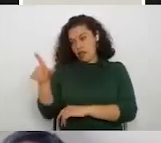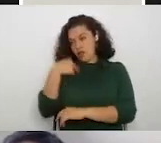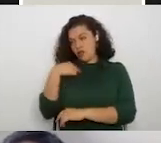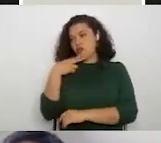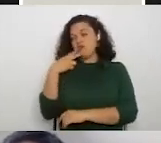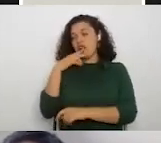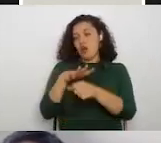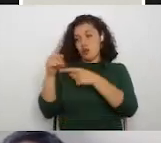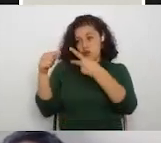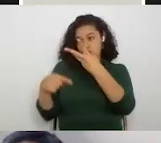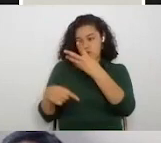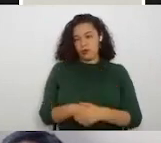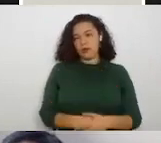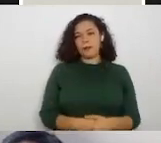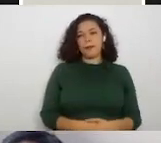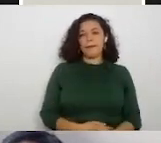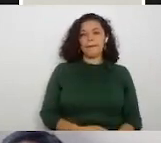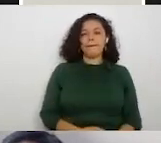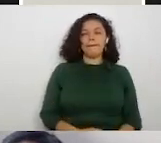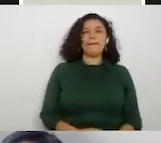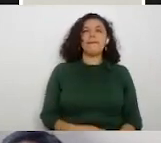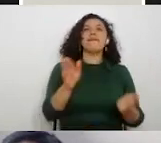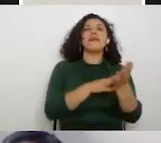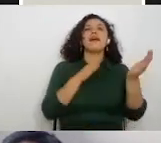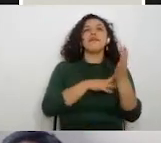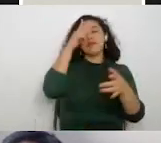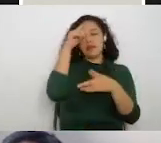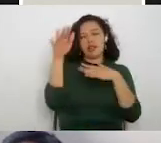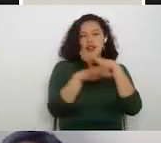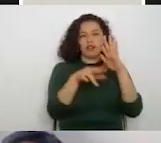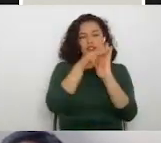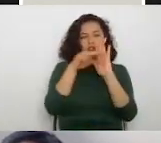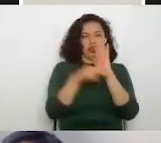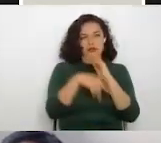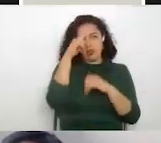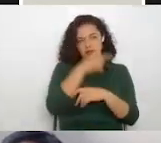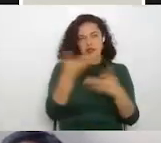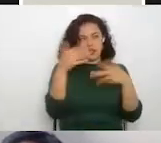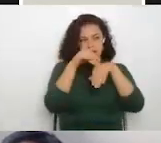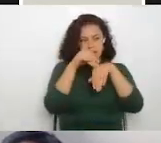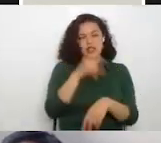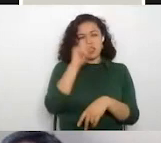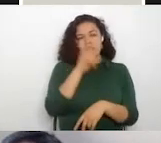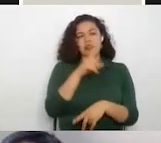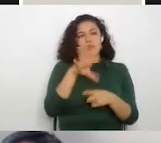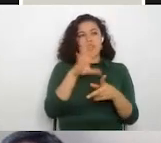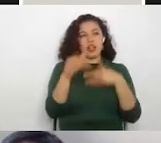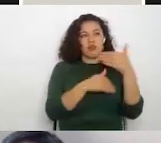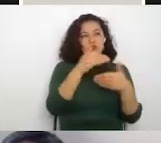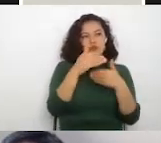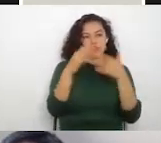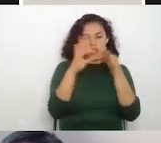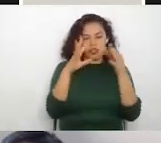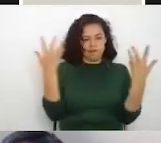cada procedimiento en particular, los documentos de referencia y normas de operación, y finalmente la relación de procedimientos. Esto